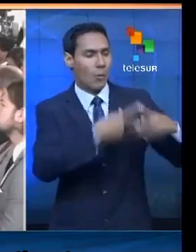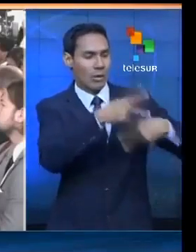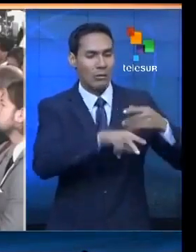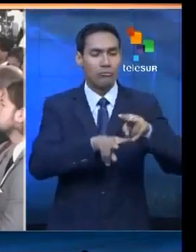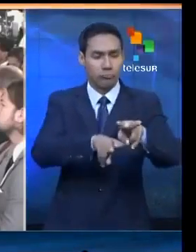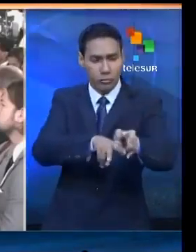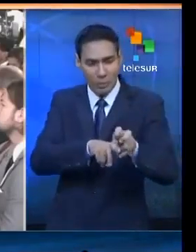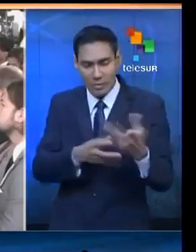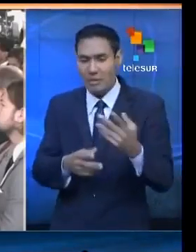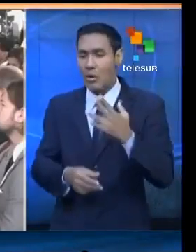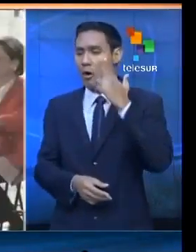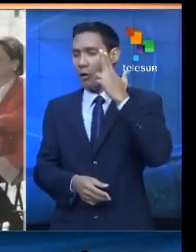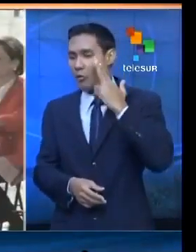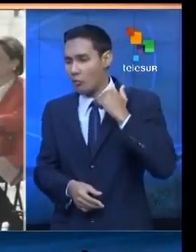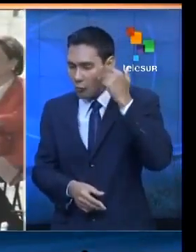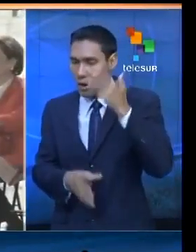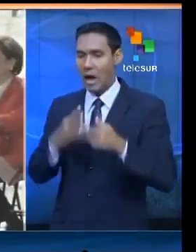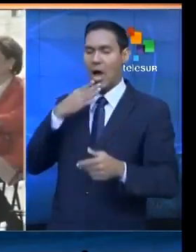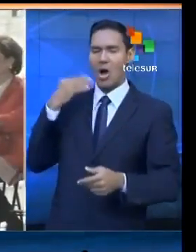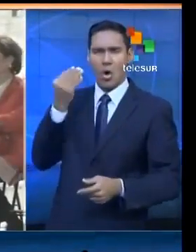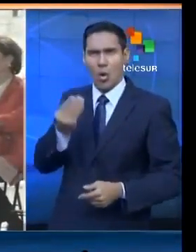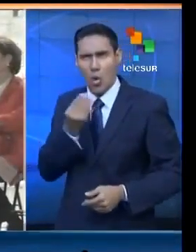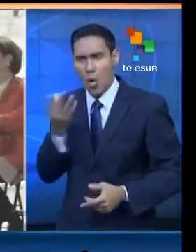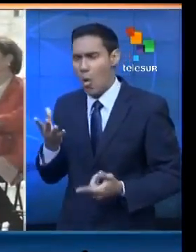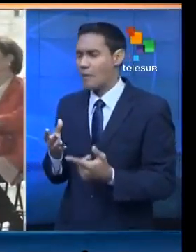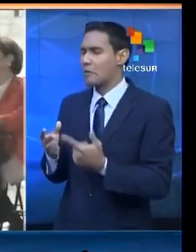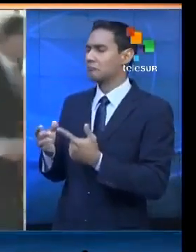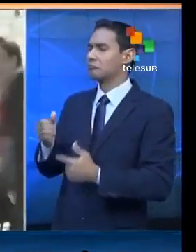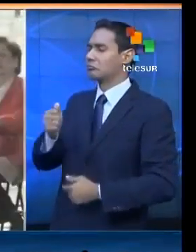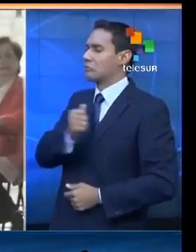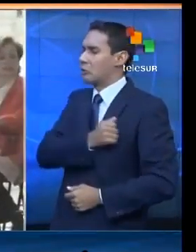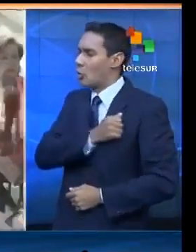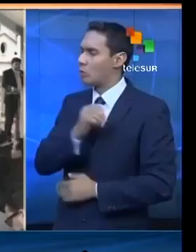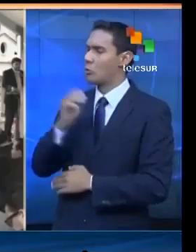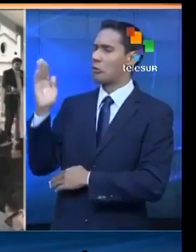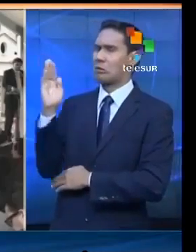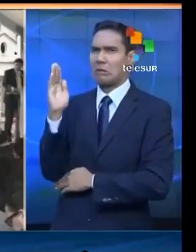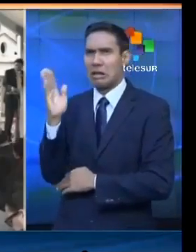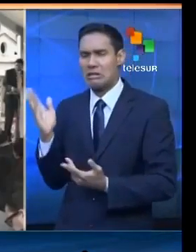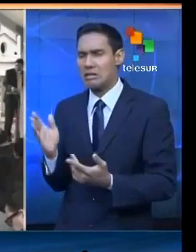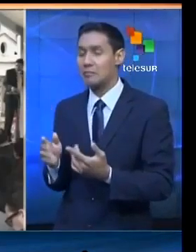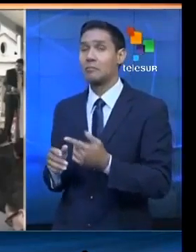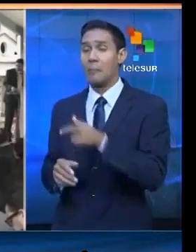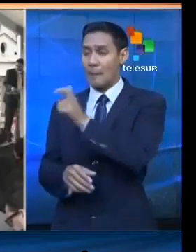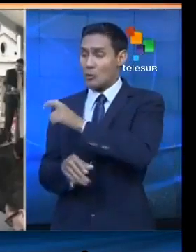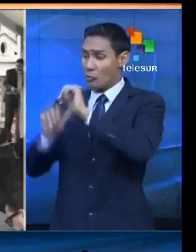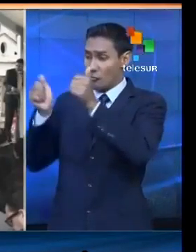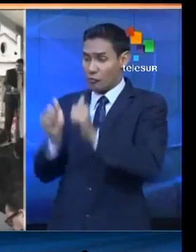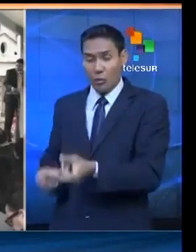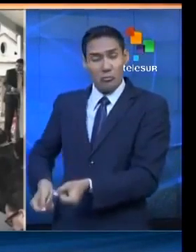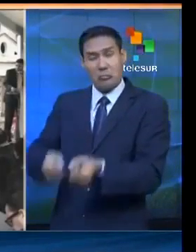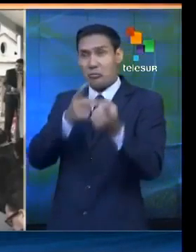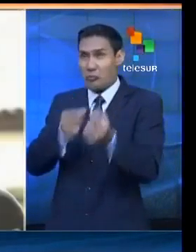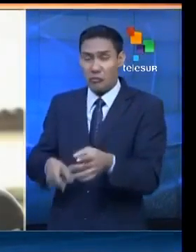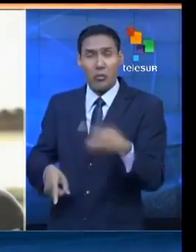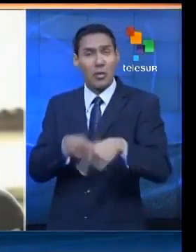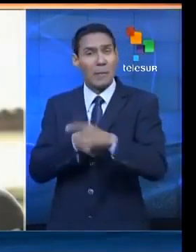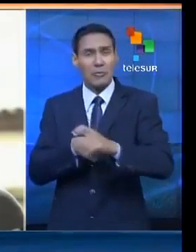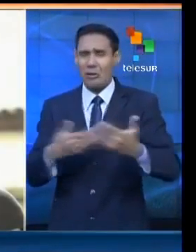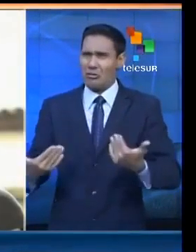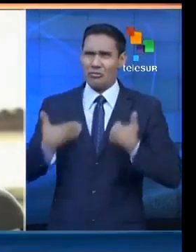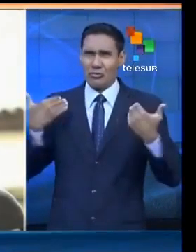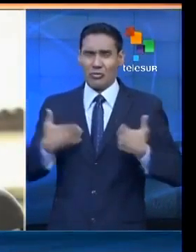campesinos, afrodescendientes, jóvenes, representantes de la iglesia, militares activos y en retiro, artistas, desplazados y víctimas, entre otros, que